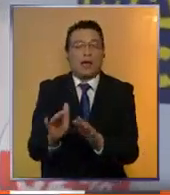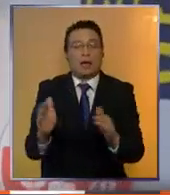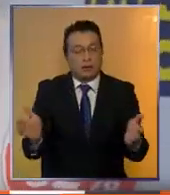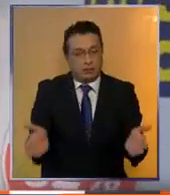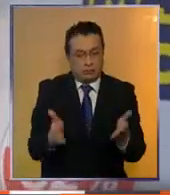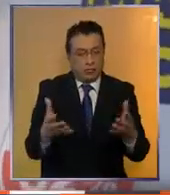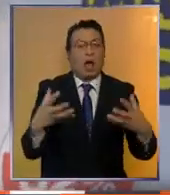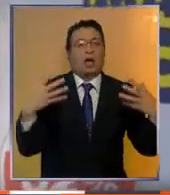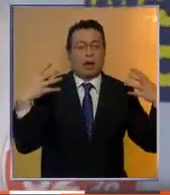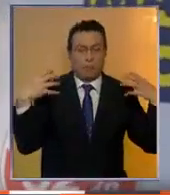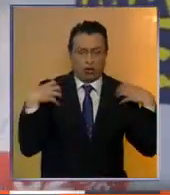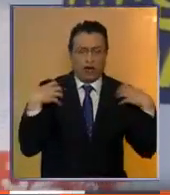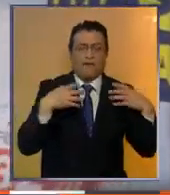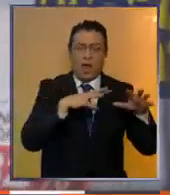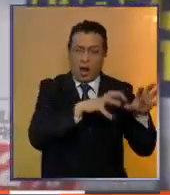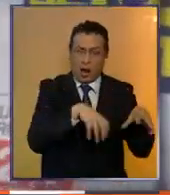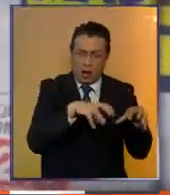tenencia responsable de mascotas